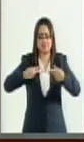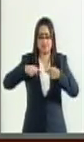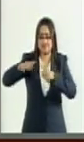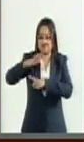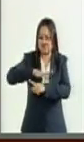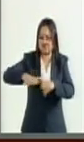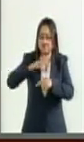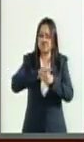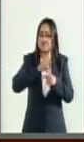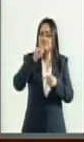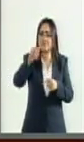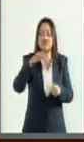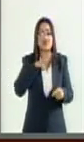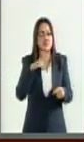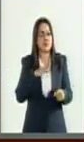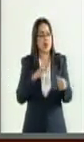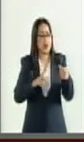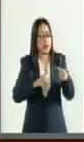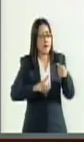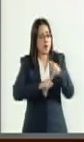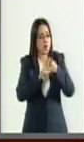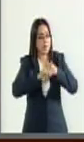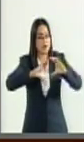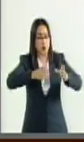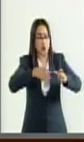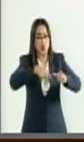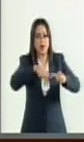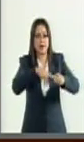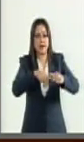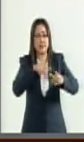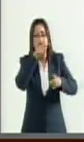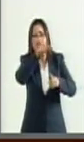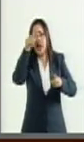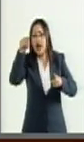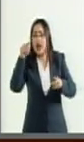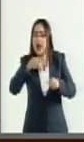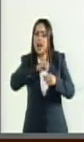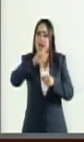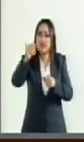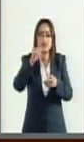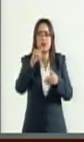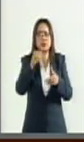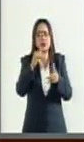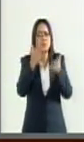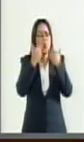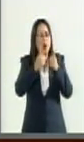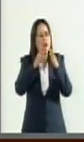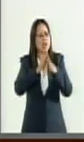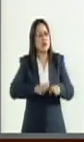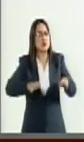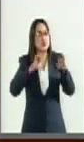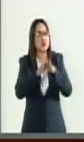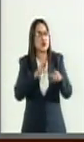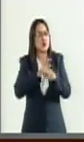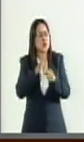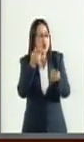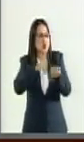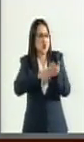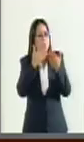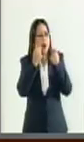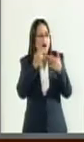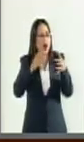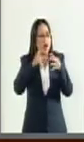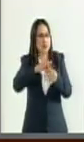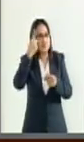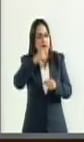es decir, los conflictos en las comunidades que son alejadas no cuentan en general con mecanismos de resolución o